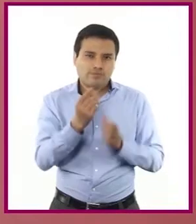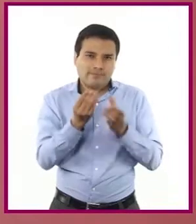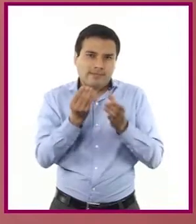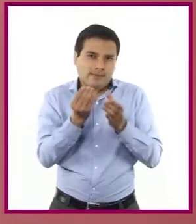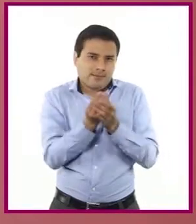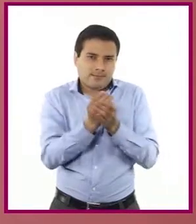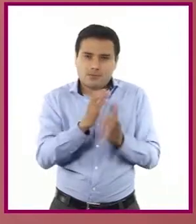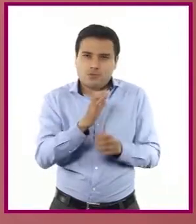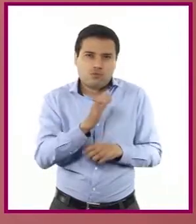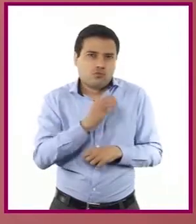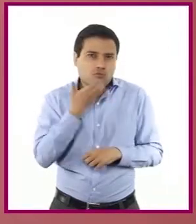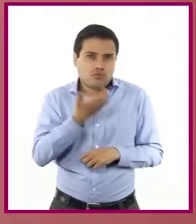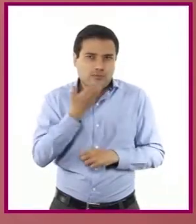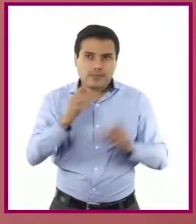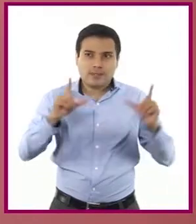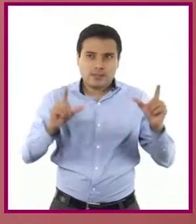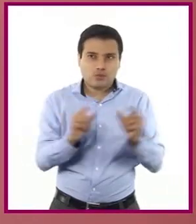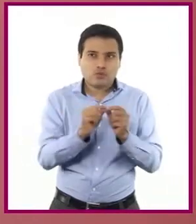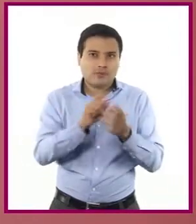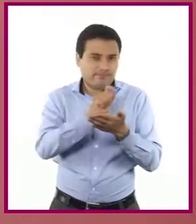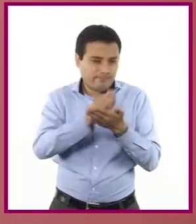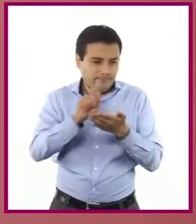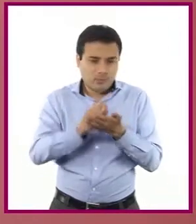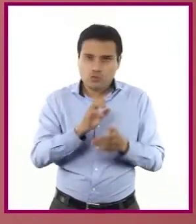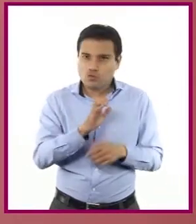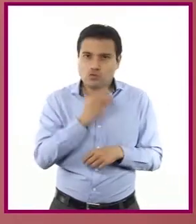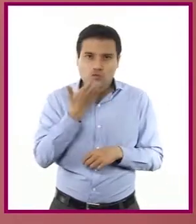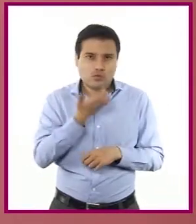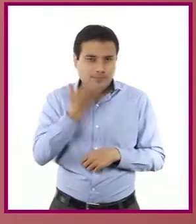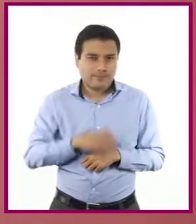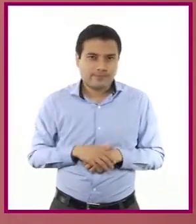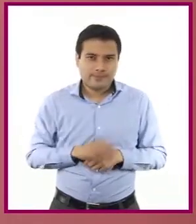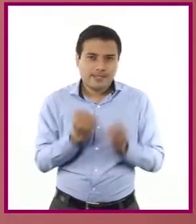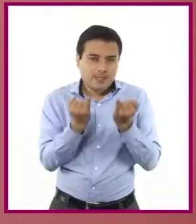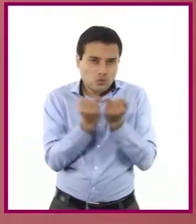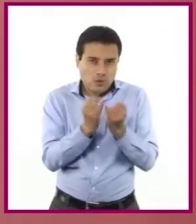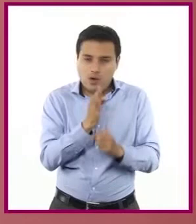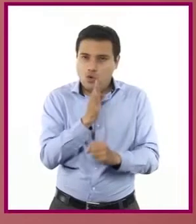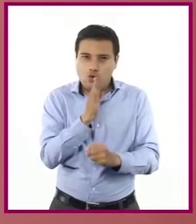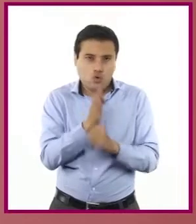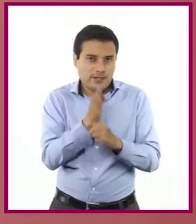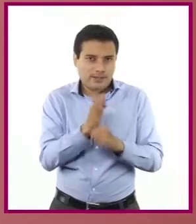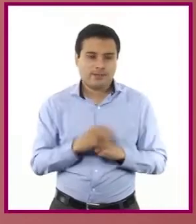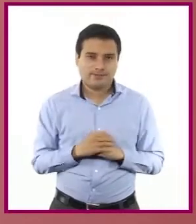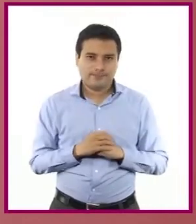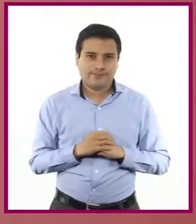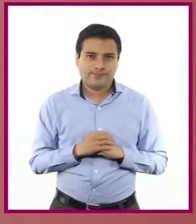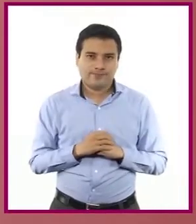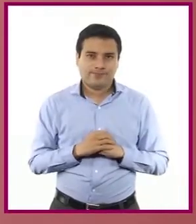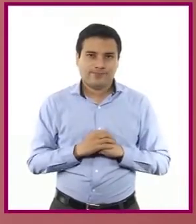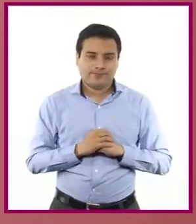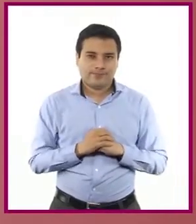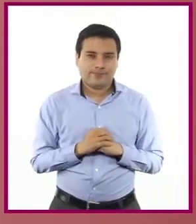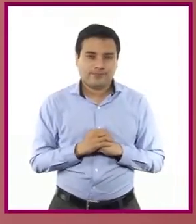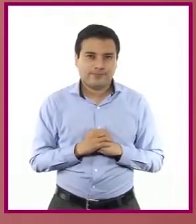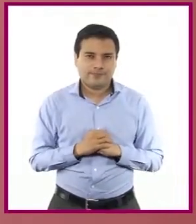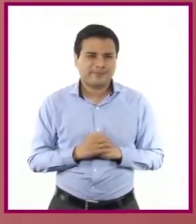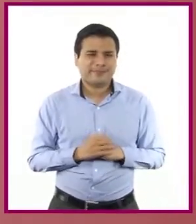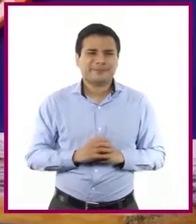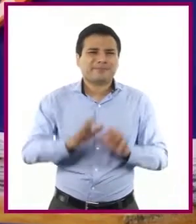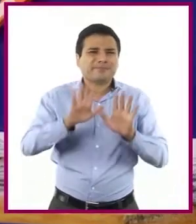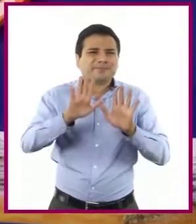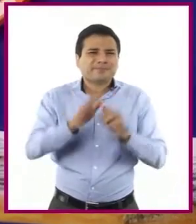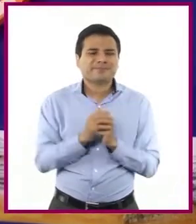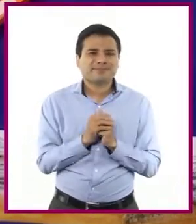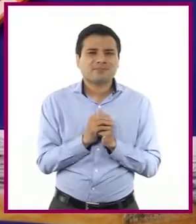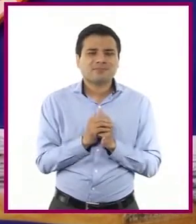han debido elaborar resúmenes como el que hoy escribiremos acerca de Amelia Earhart. Pero...